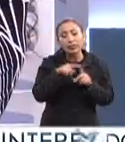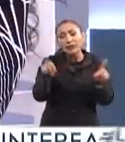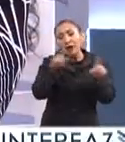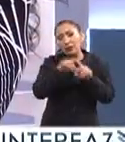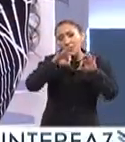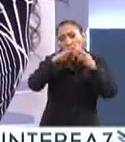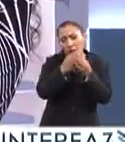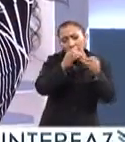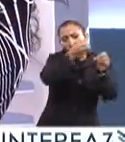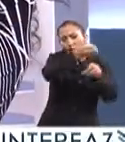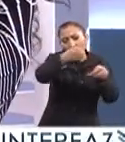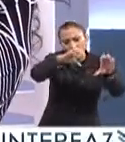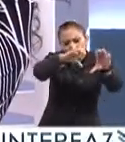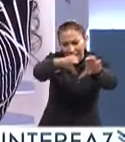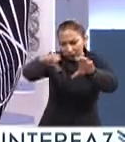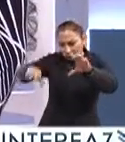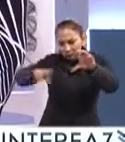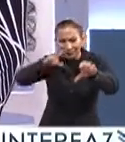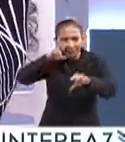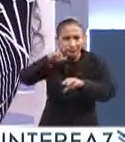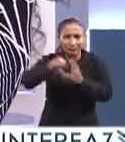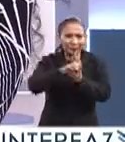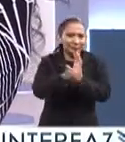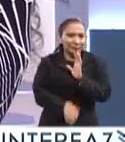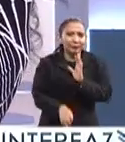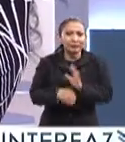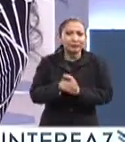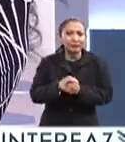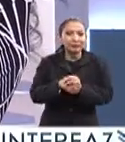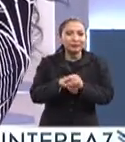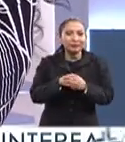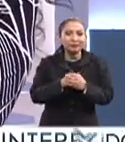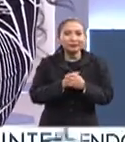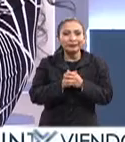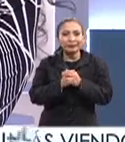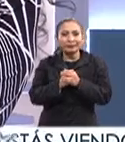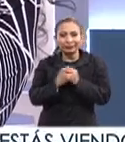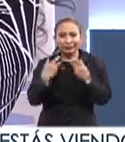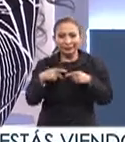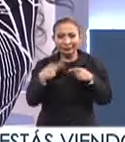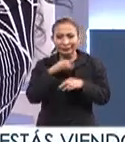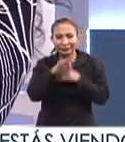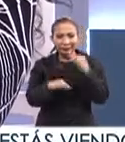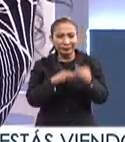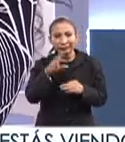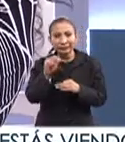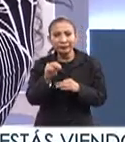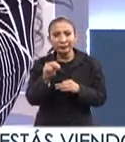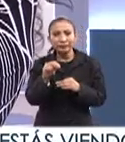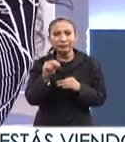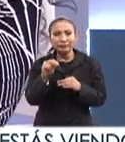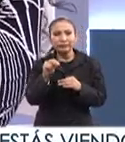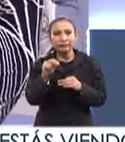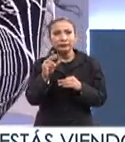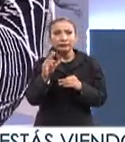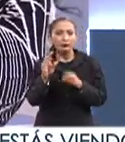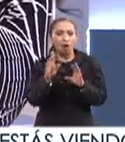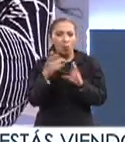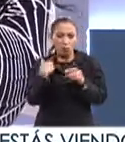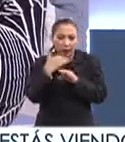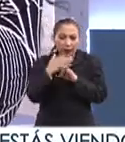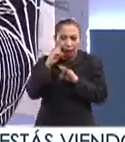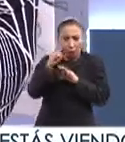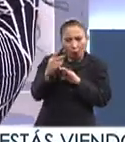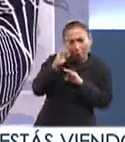de organización, que ahorita vemos nuestra civilización no es la que, como estamos